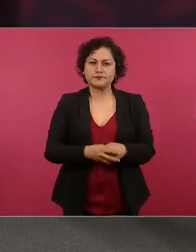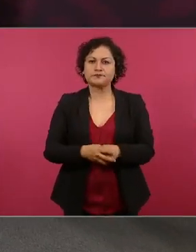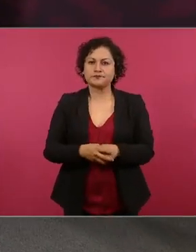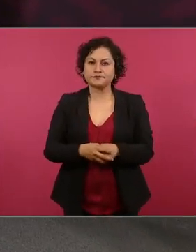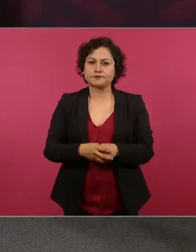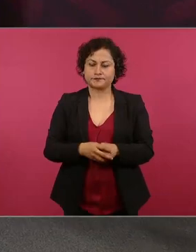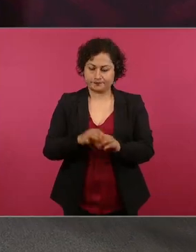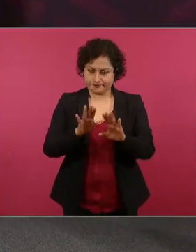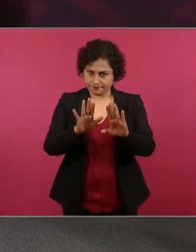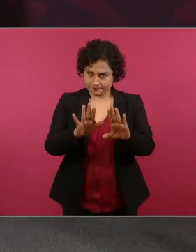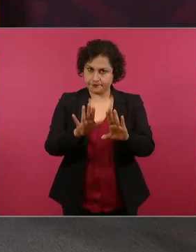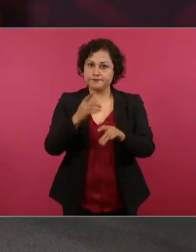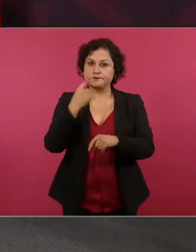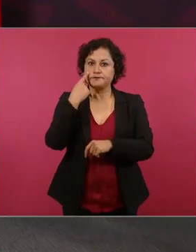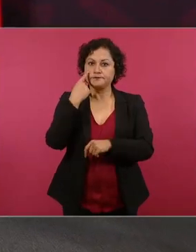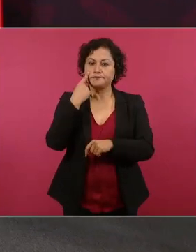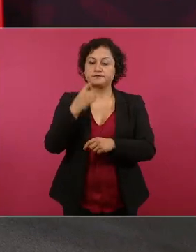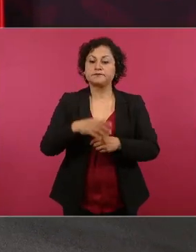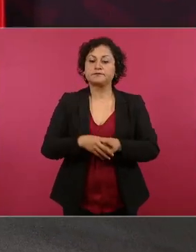ahora,